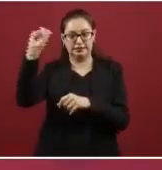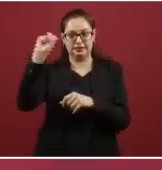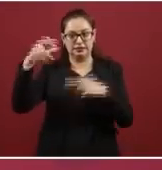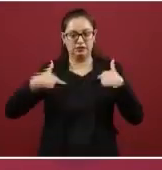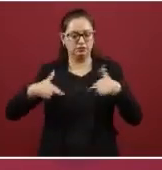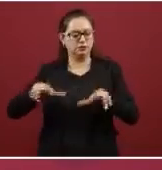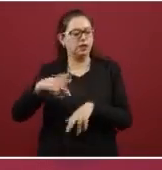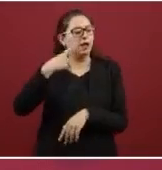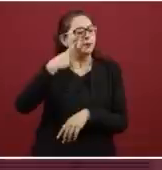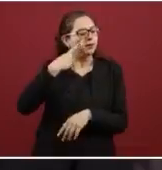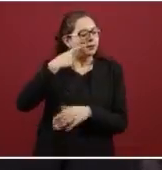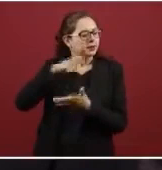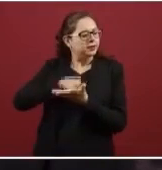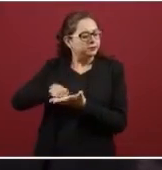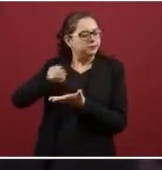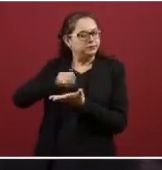para estar apuntando.